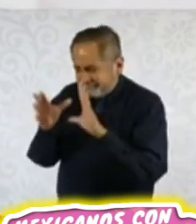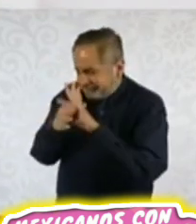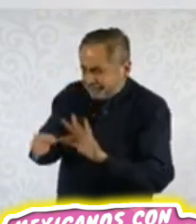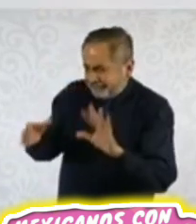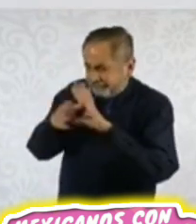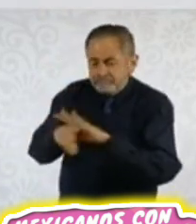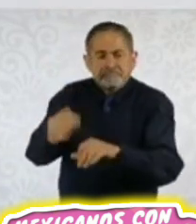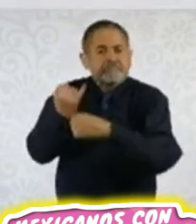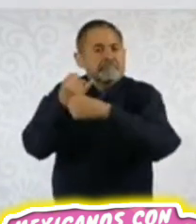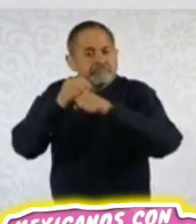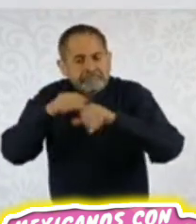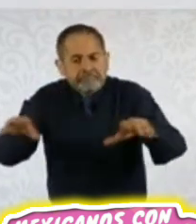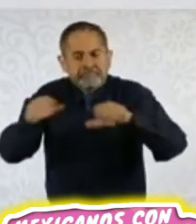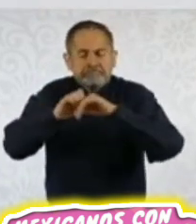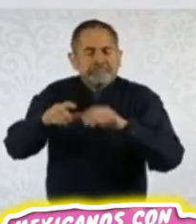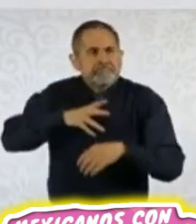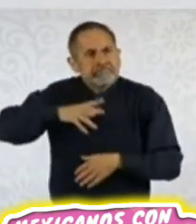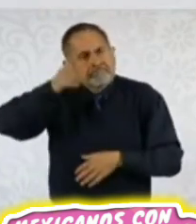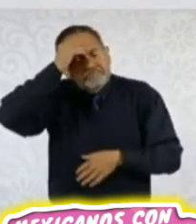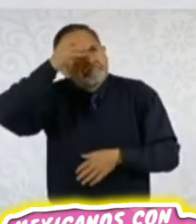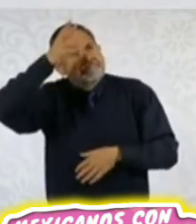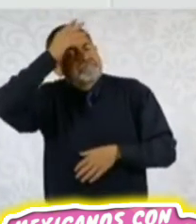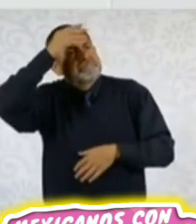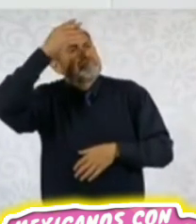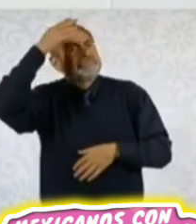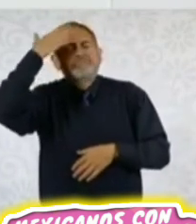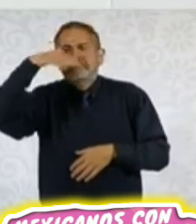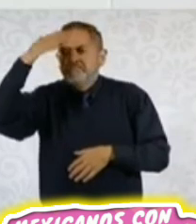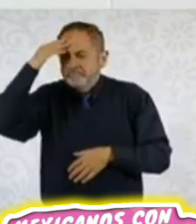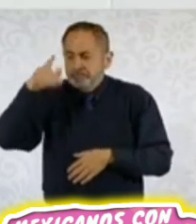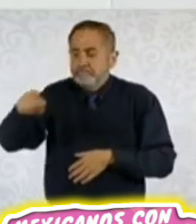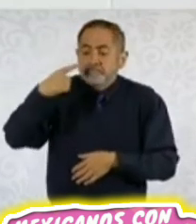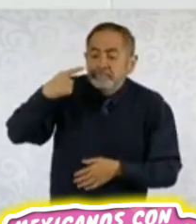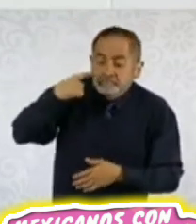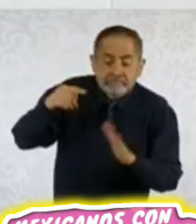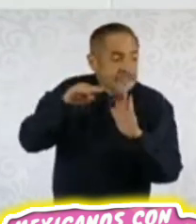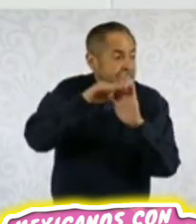en la información, en hacer visible.